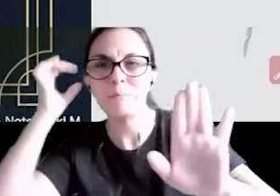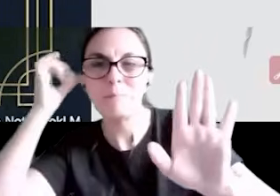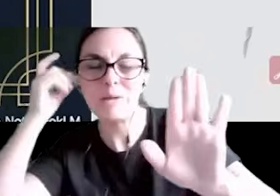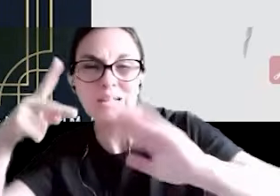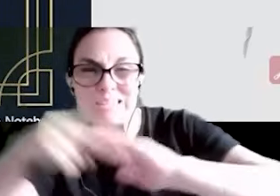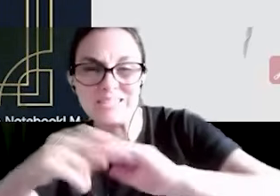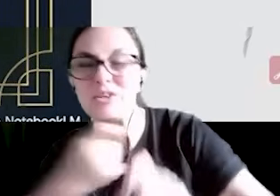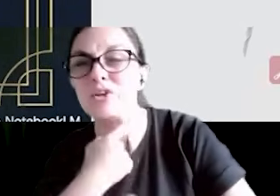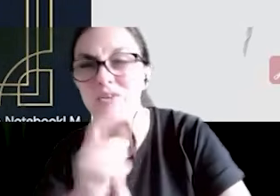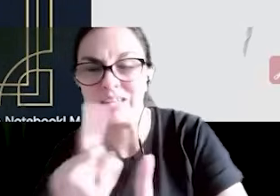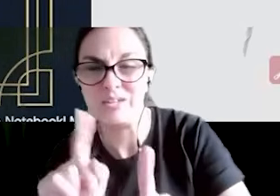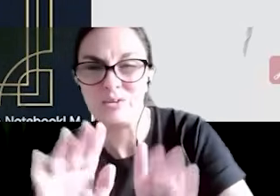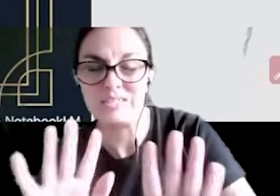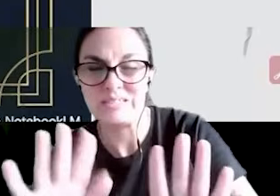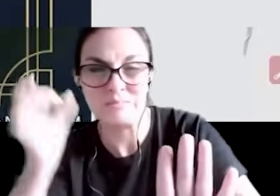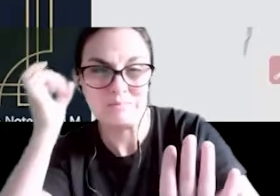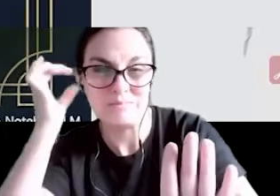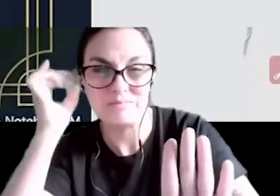pero